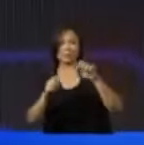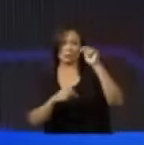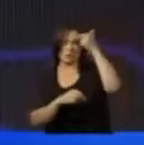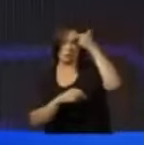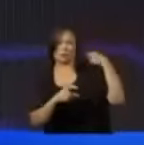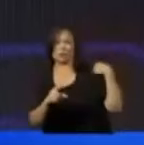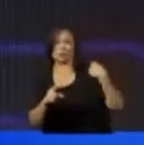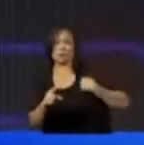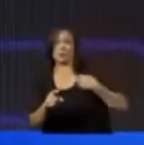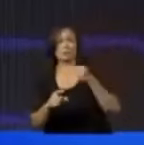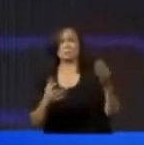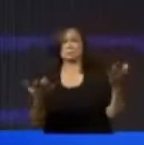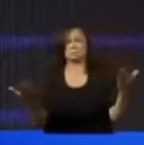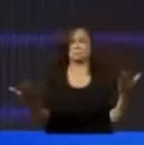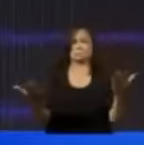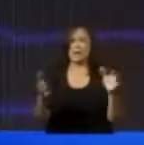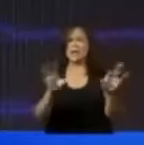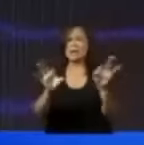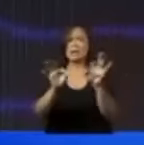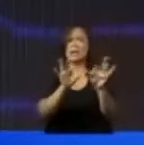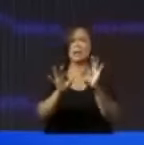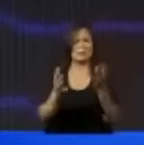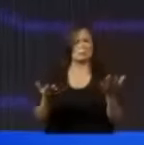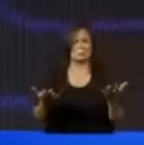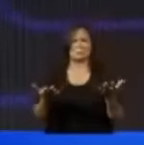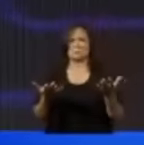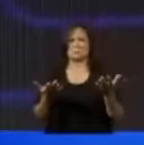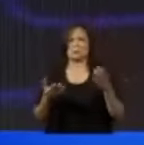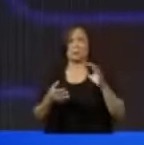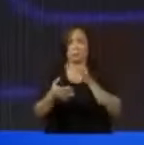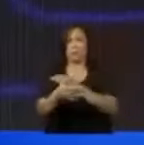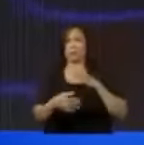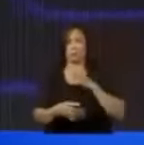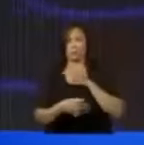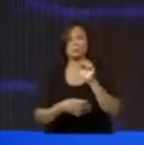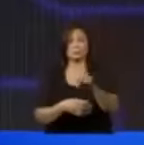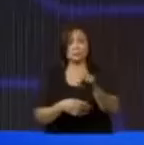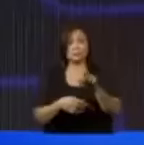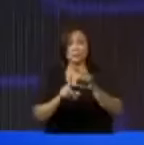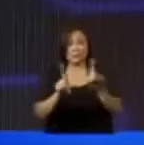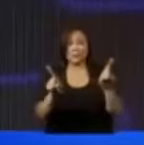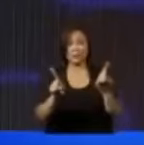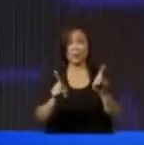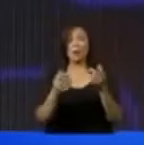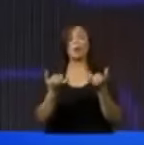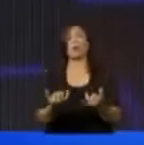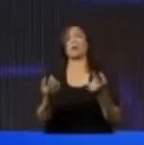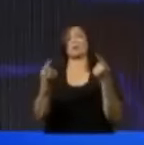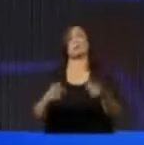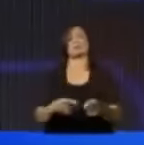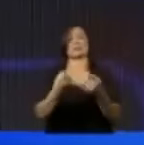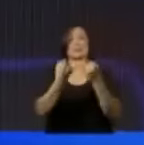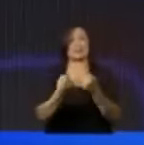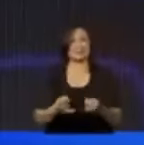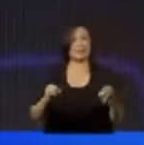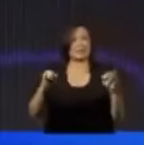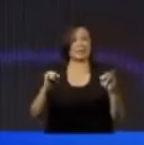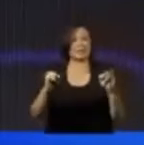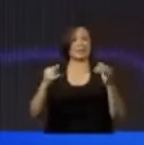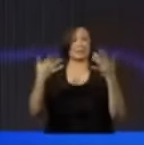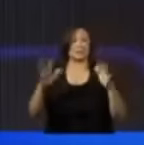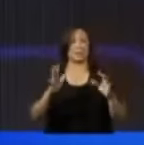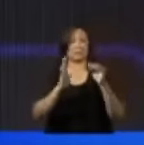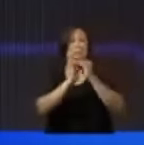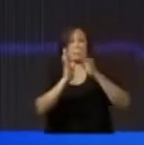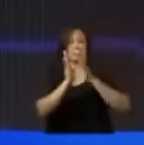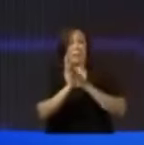gobierno español. De manera que la selección tradicionalmente la hace el Ejecutivo. Ahora, hoy día, como consecuencia de esa independencia que ya